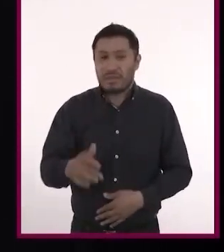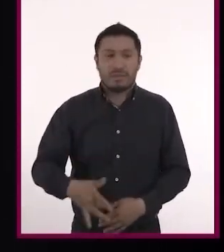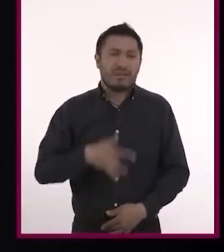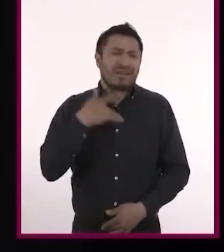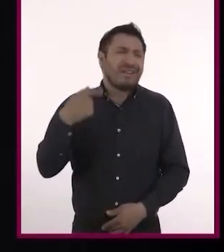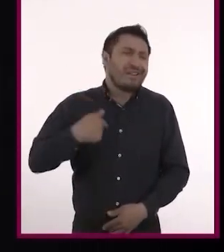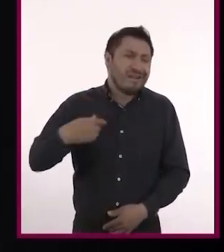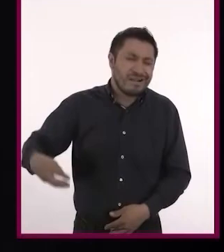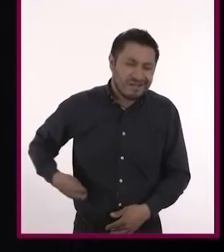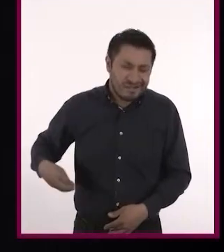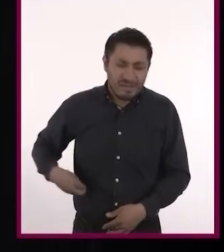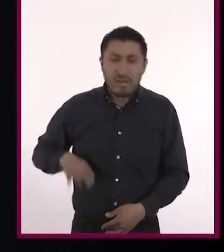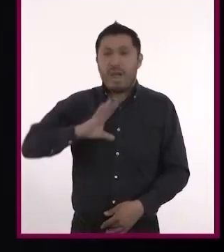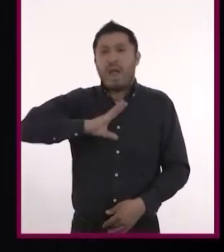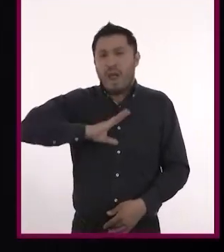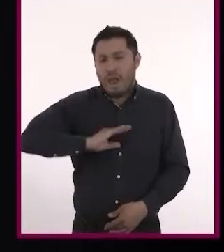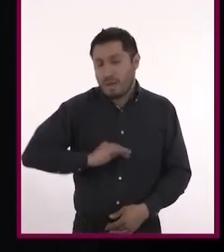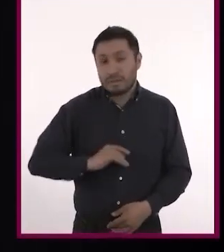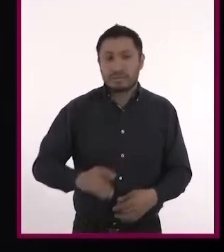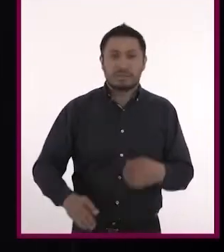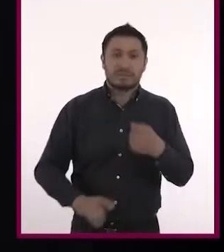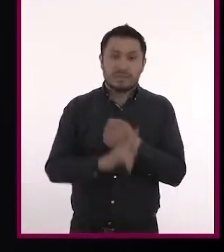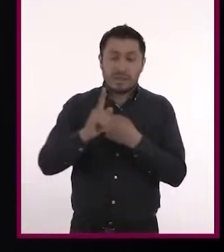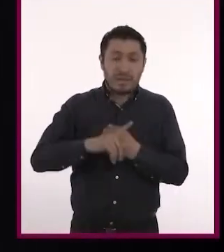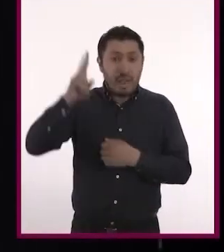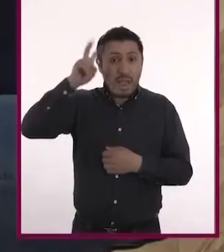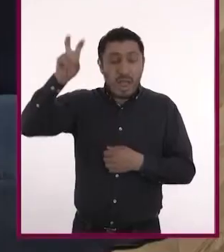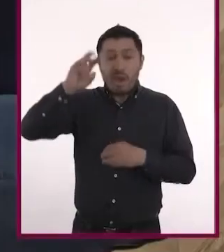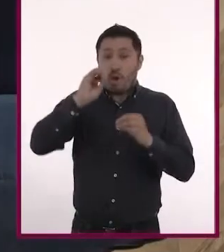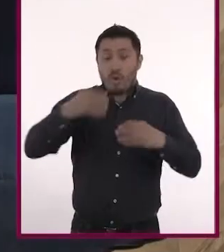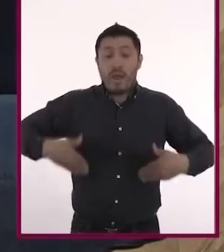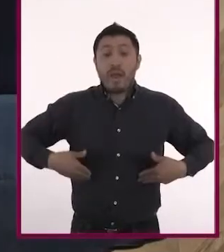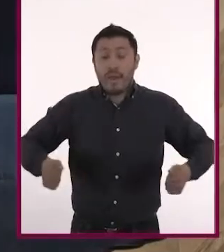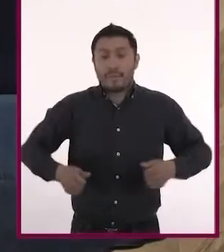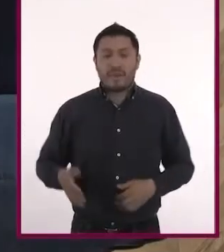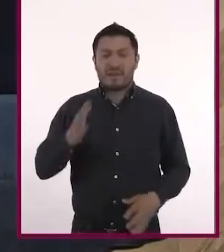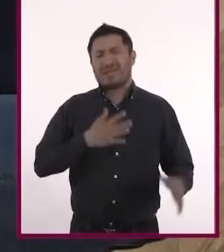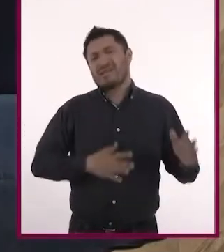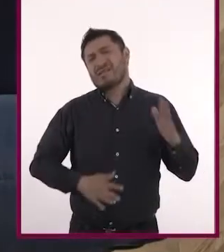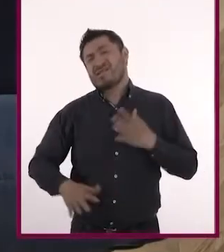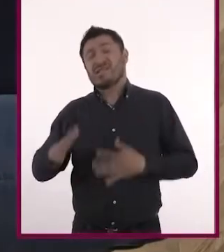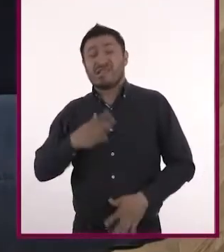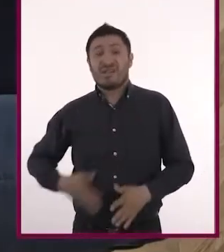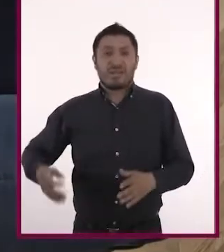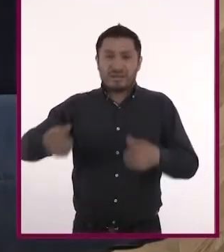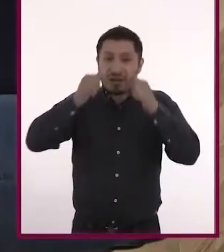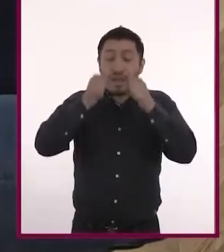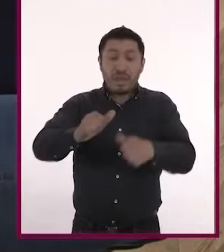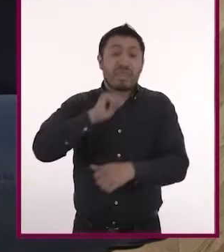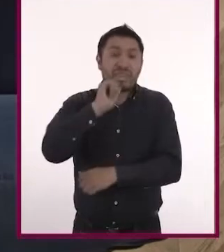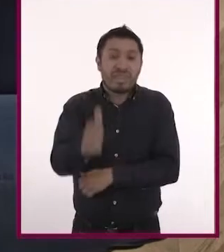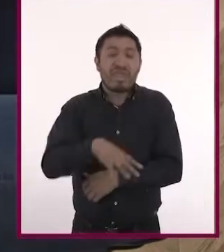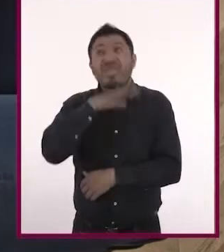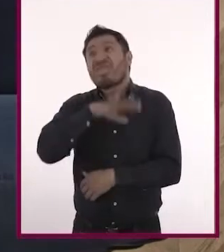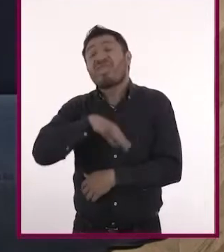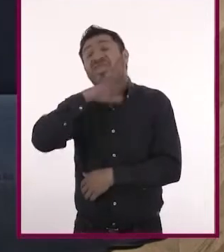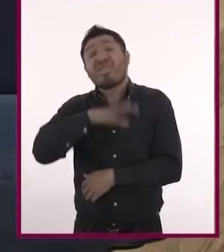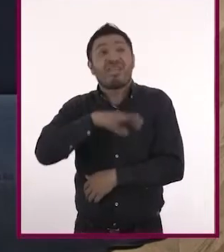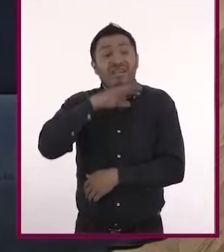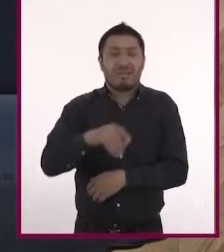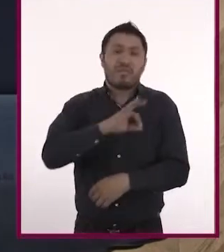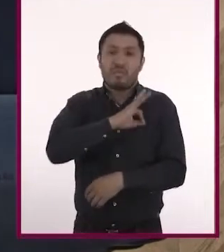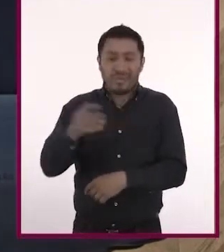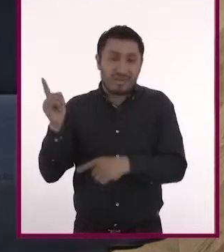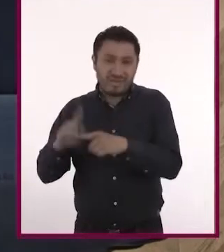de culpa o baja autoestima, trastornos del sueño o del apetito, cansancio y falta de concentración. También puede presentar